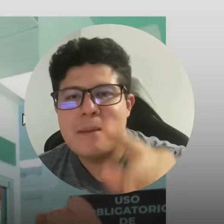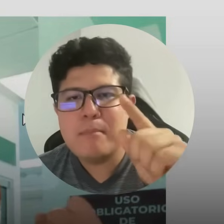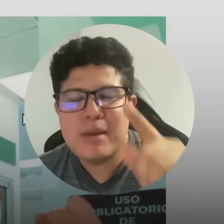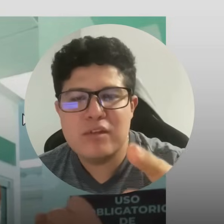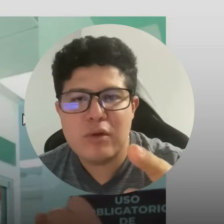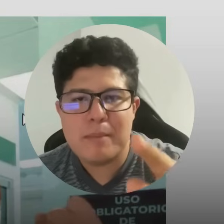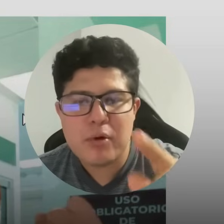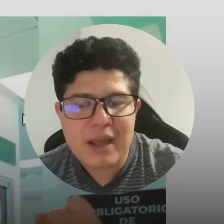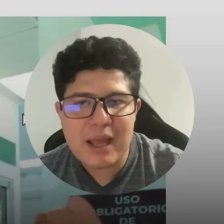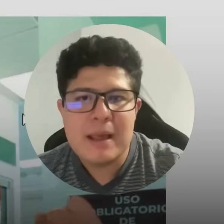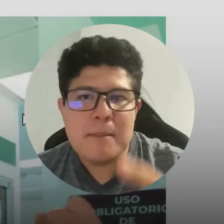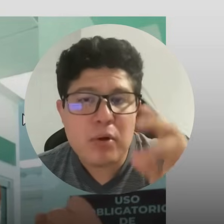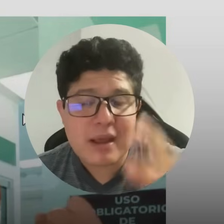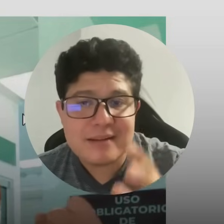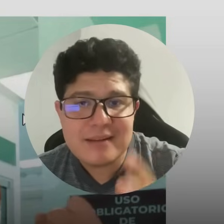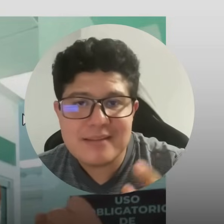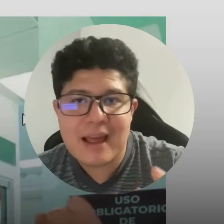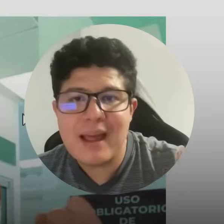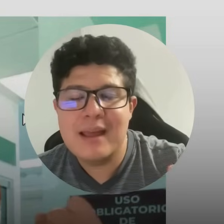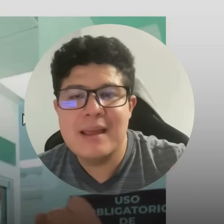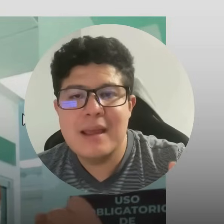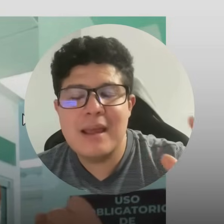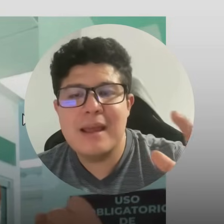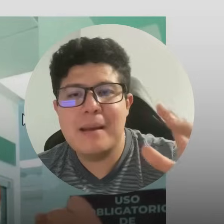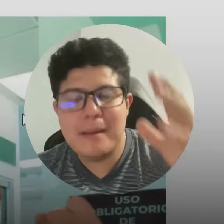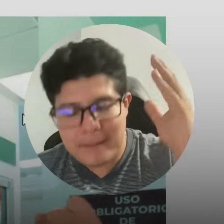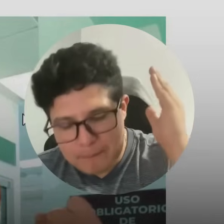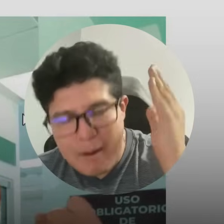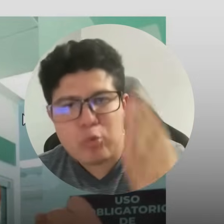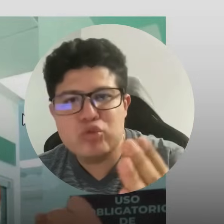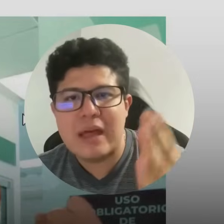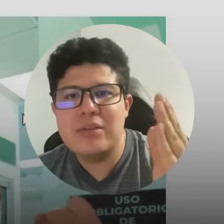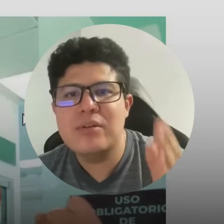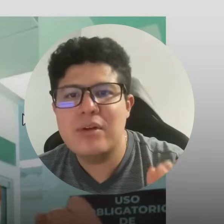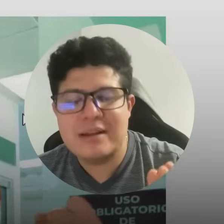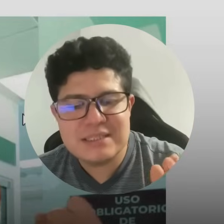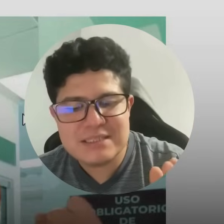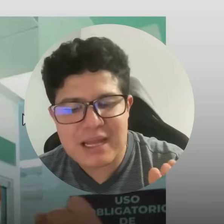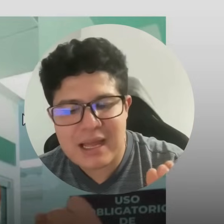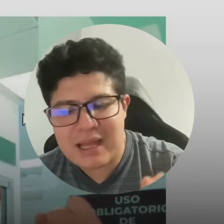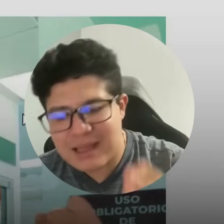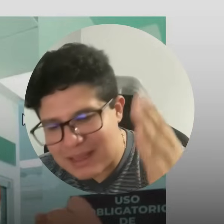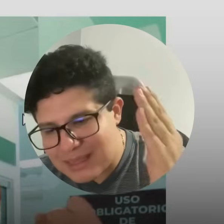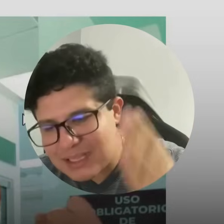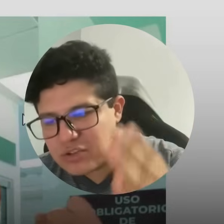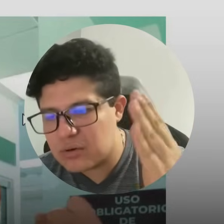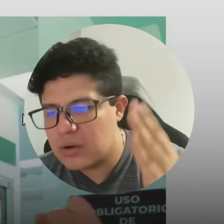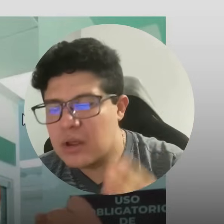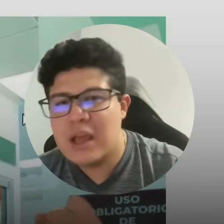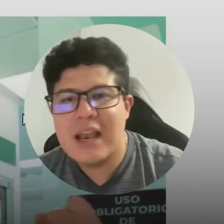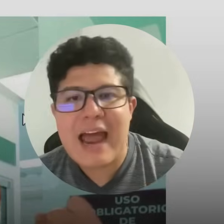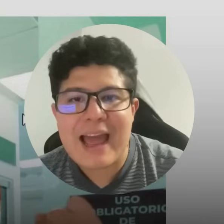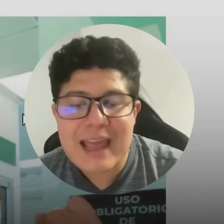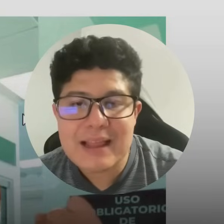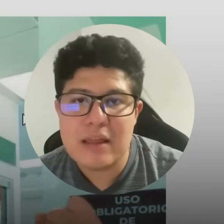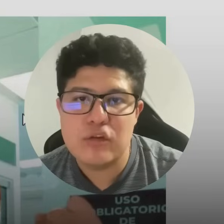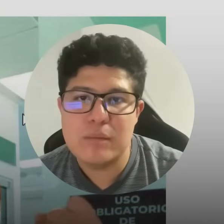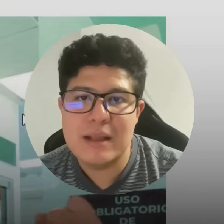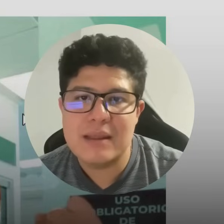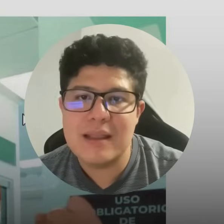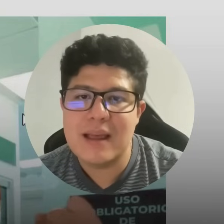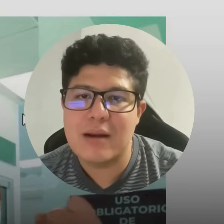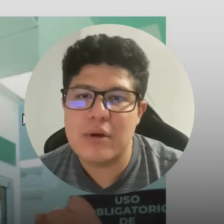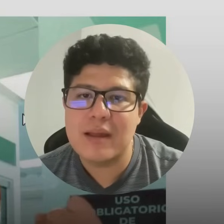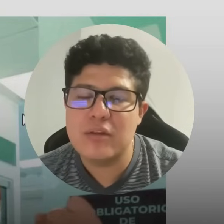manera mensual Por qué Porque así está Eh pautado Así está dicho en la agenda